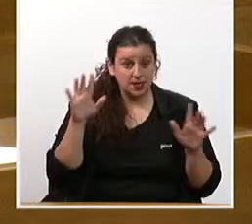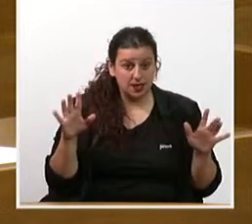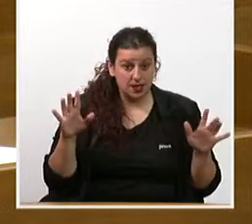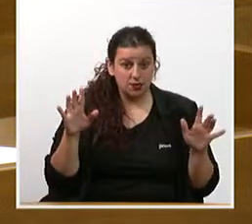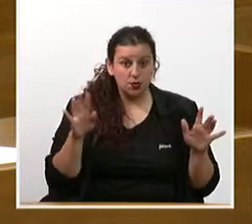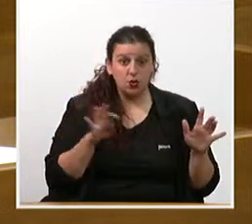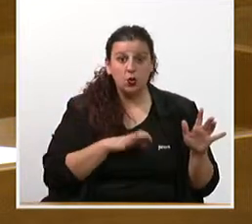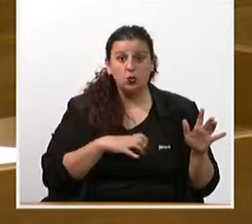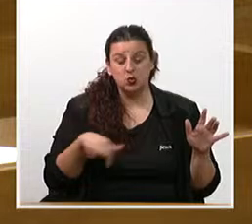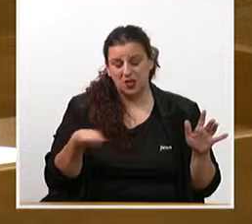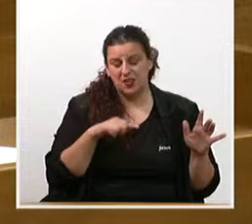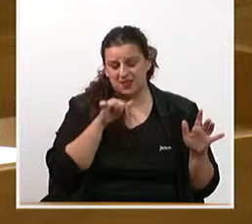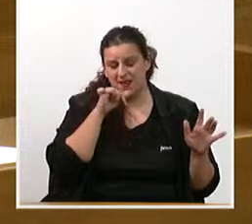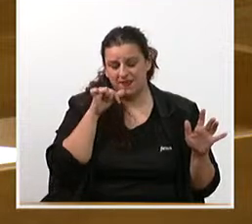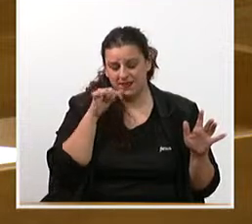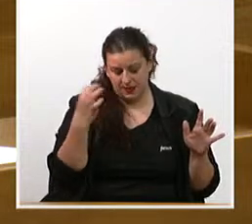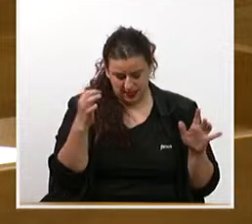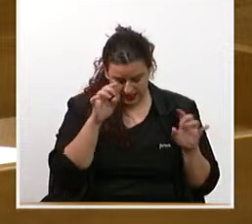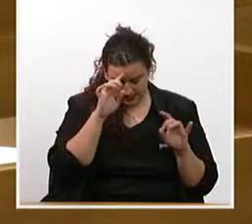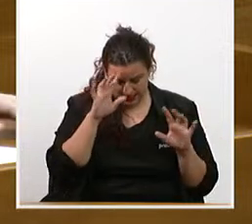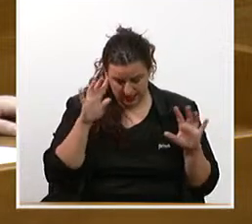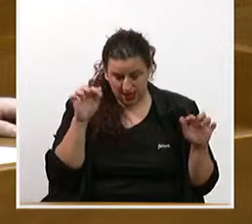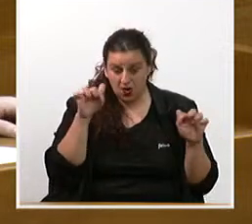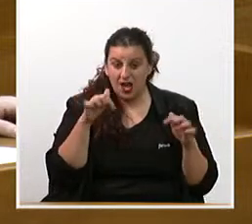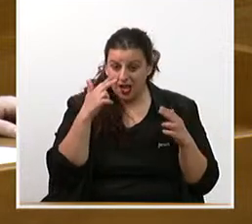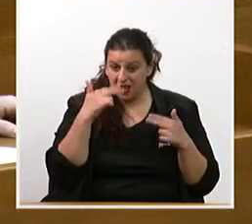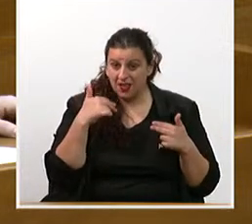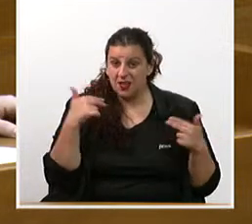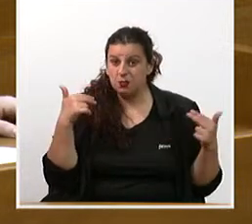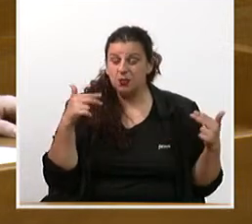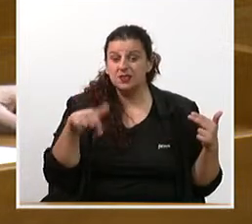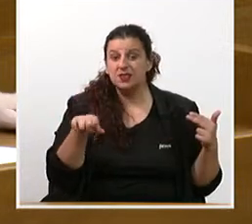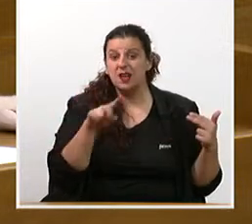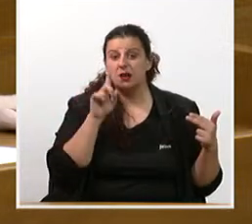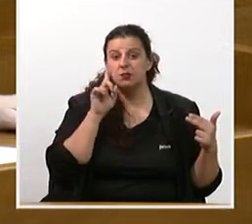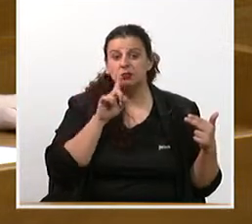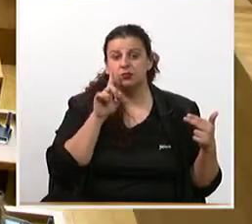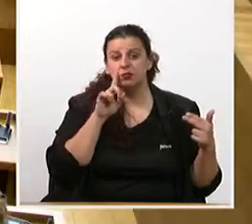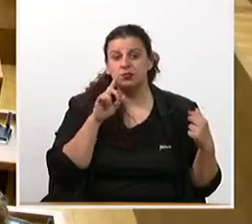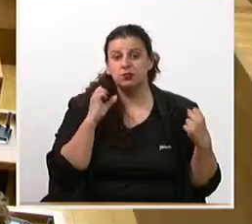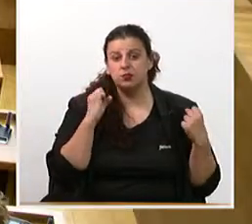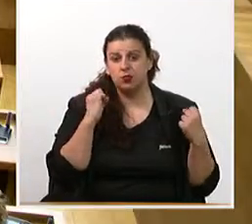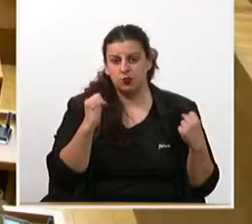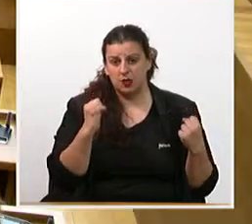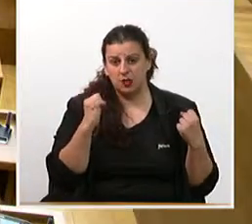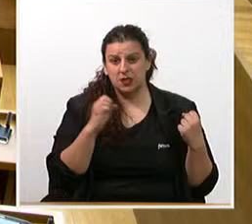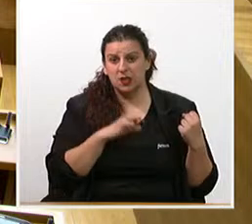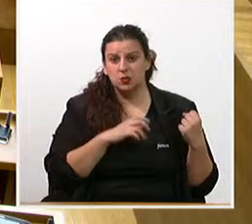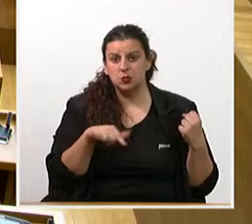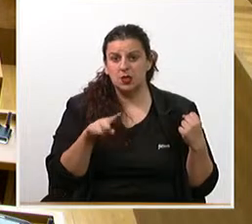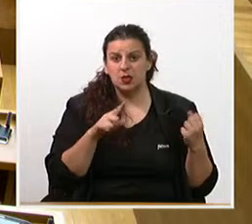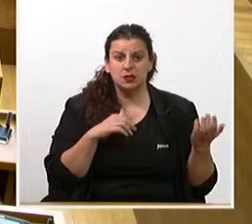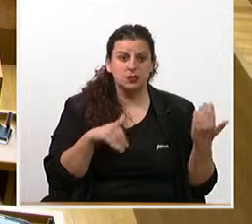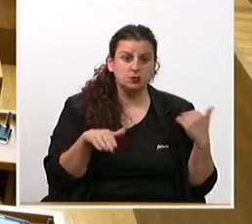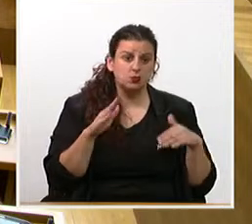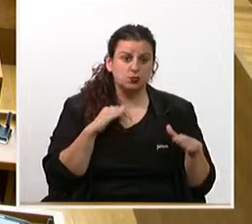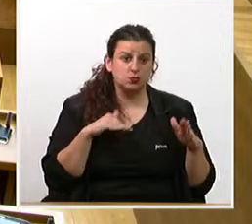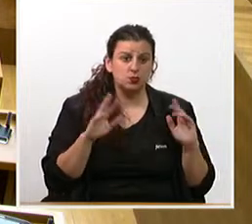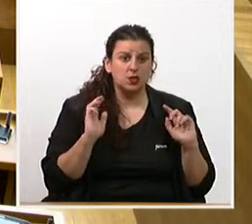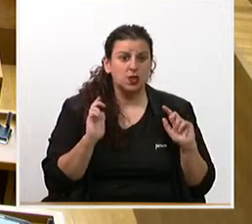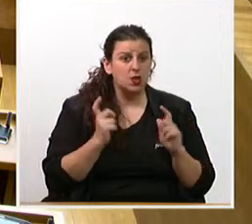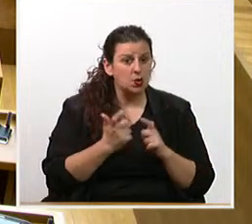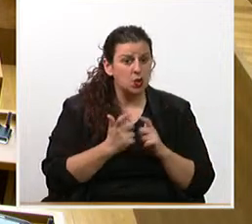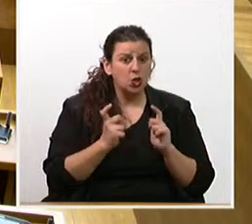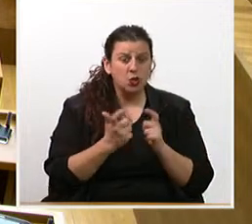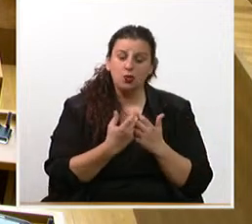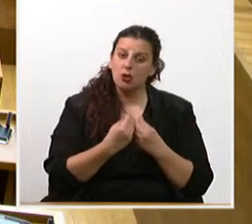ustedes pretendían y aquí se demuestra la gran mentira que ustedes han basado en la que ustedes han basado las reuniones con